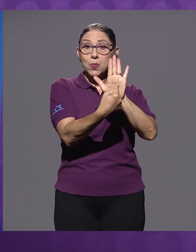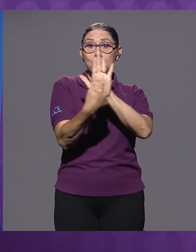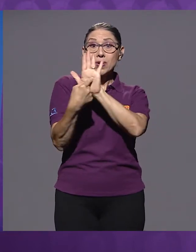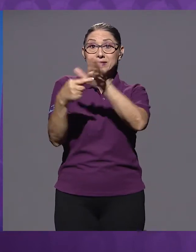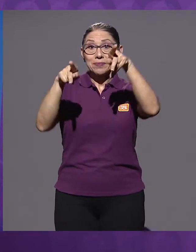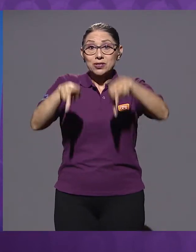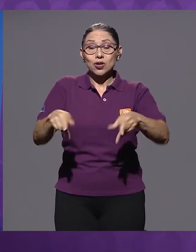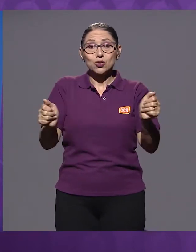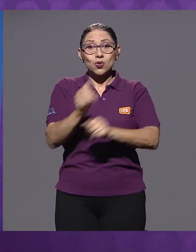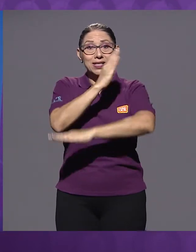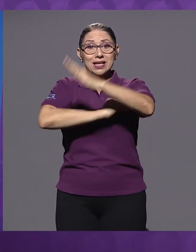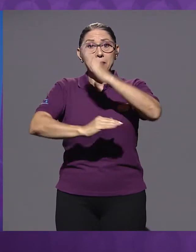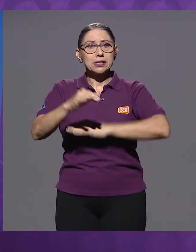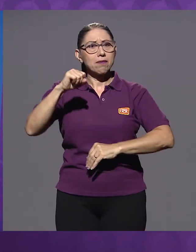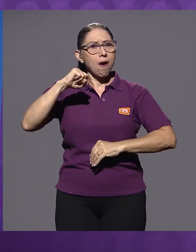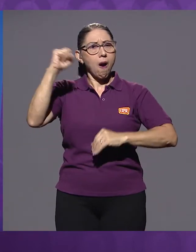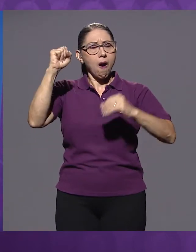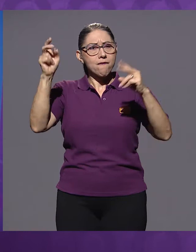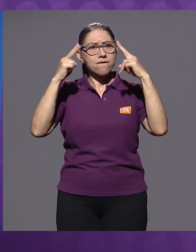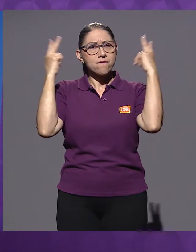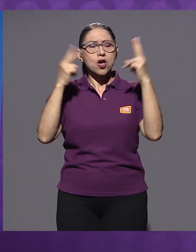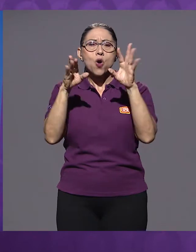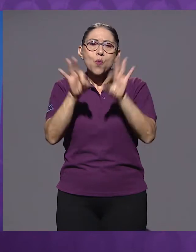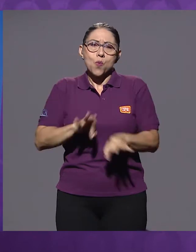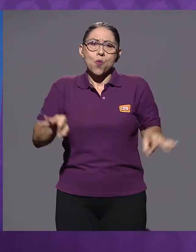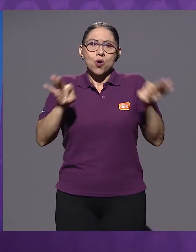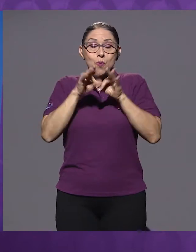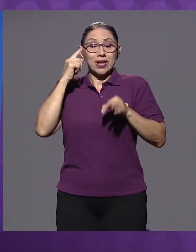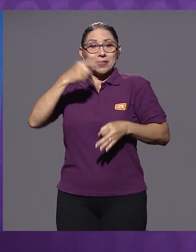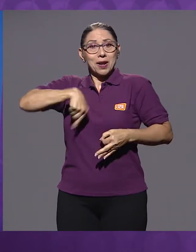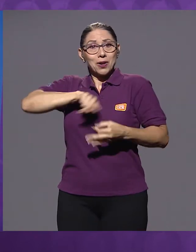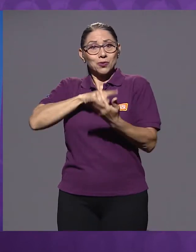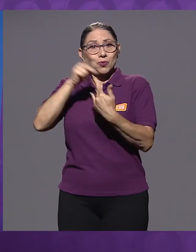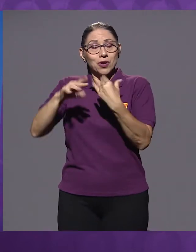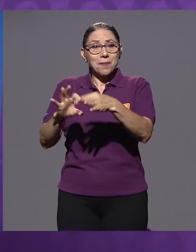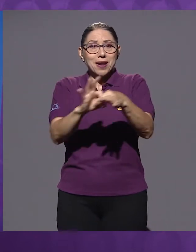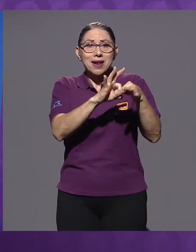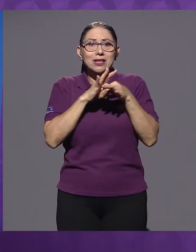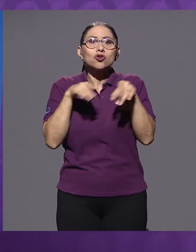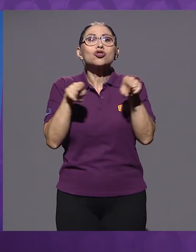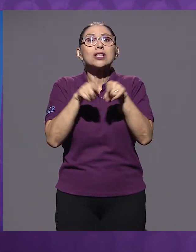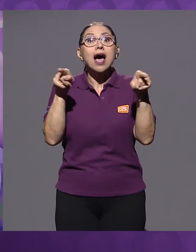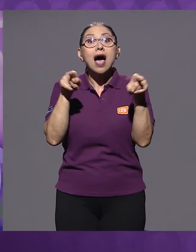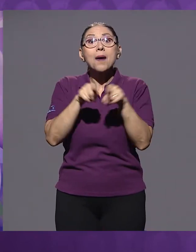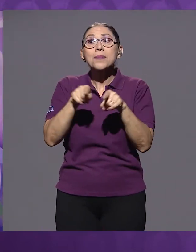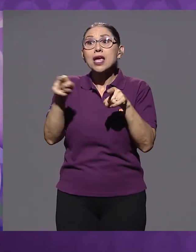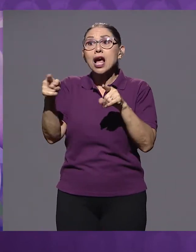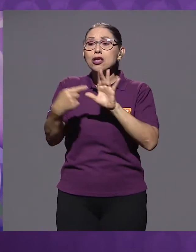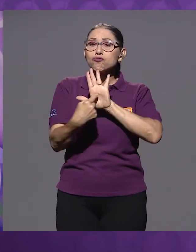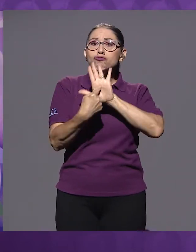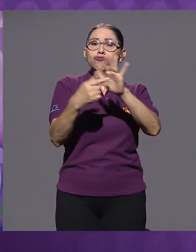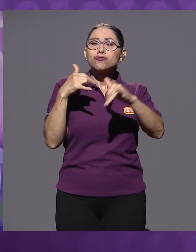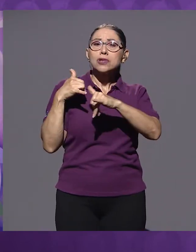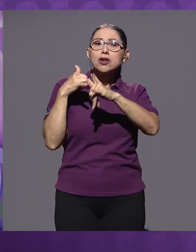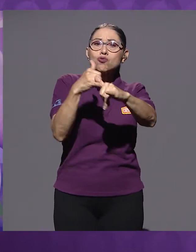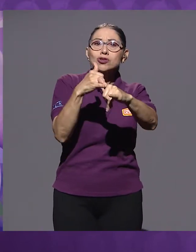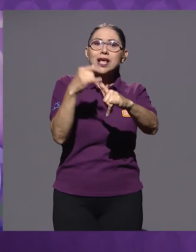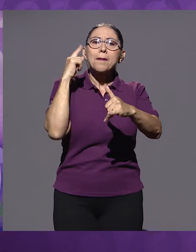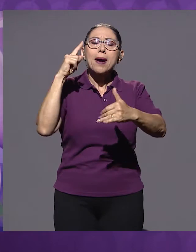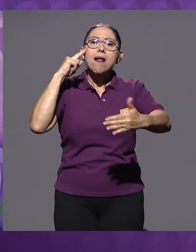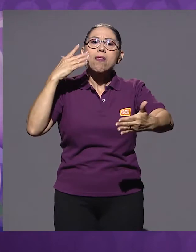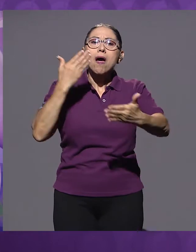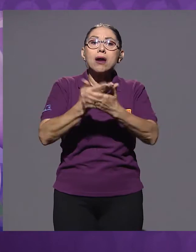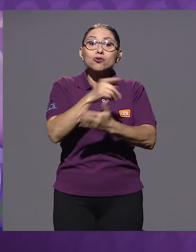las personas con discapacidad, ha sido y sigue siendo crucial para Nexos dar cabida a la denuncia como manera de evidenciar